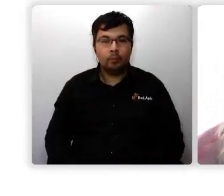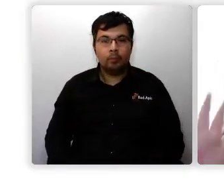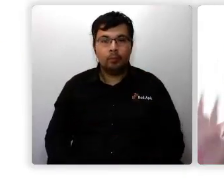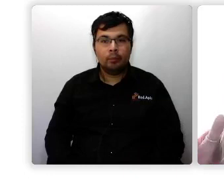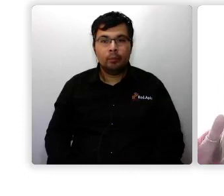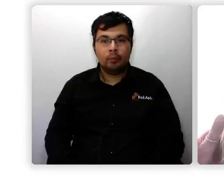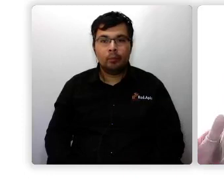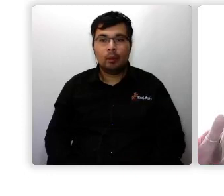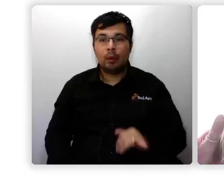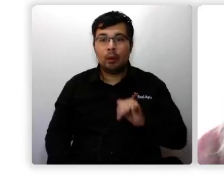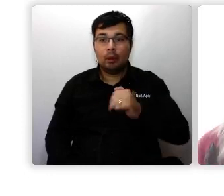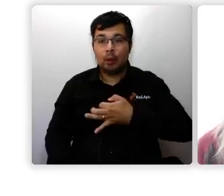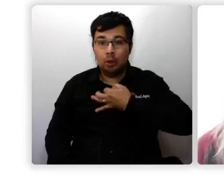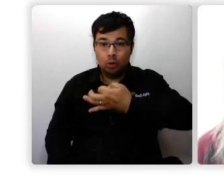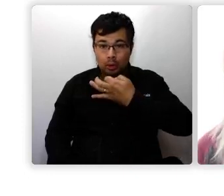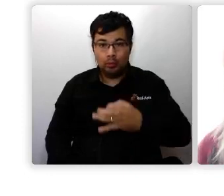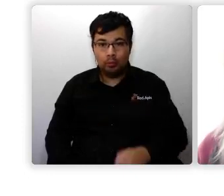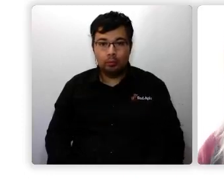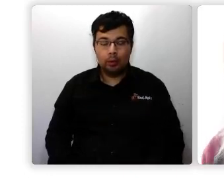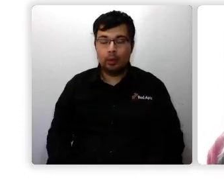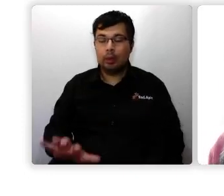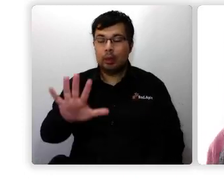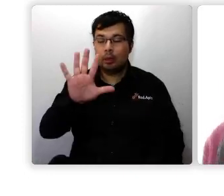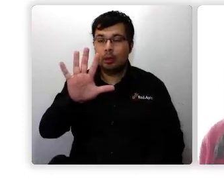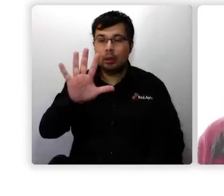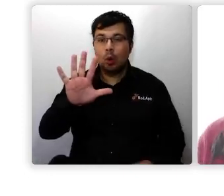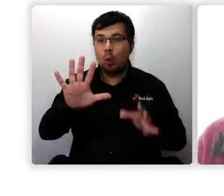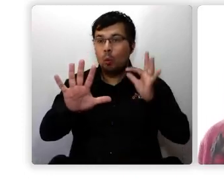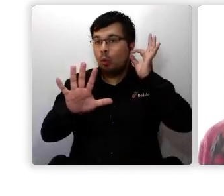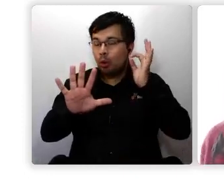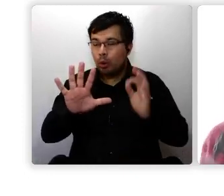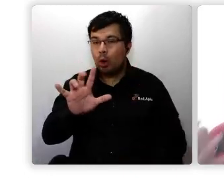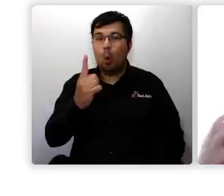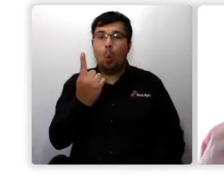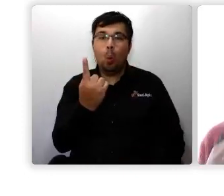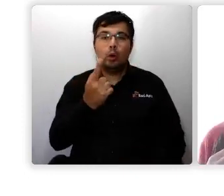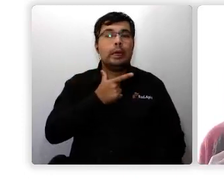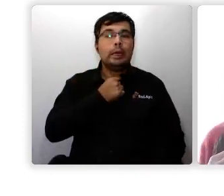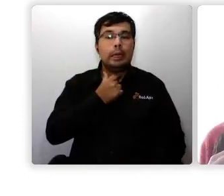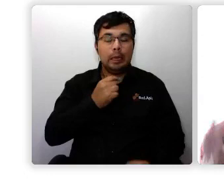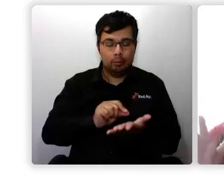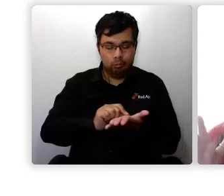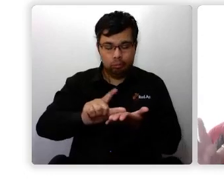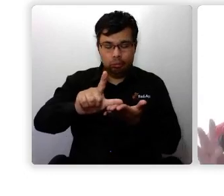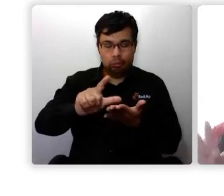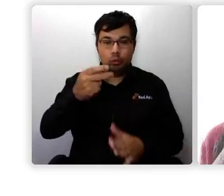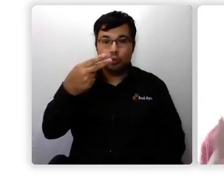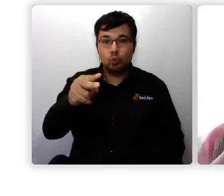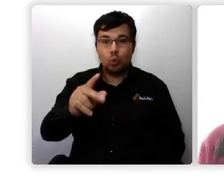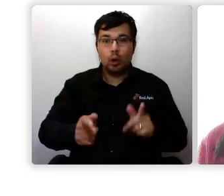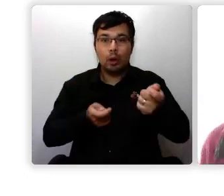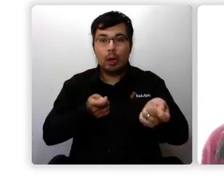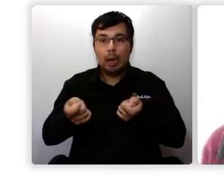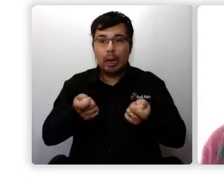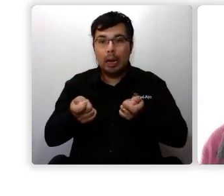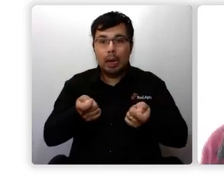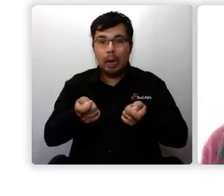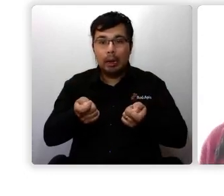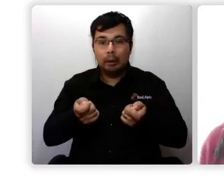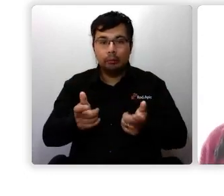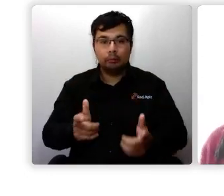si bien hablo aquí de que una de cada cinco mujeres en Chile quiere emprender su propio negocio, traigo esta lámina solo porque quería comentarles